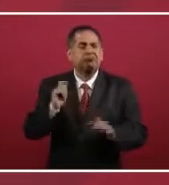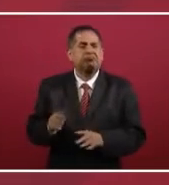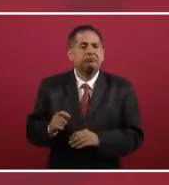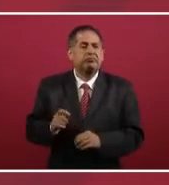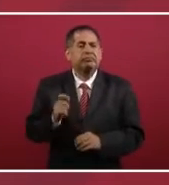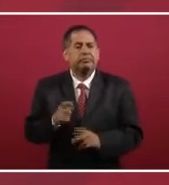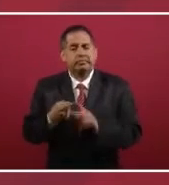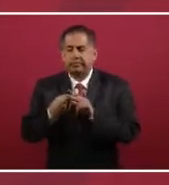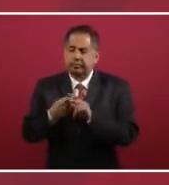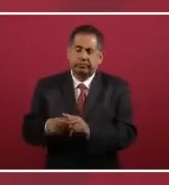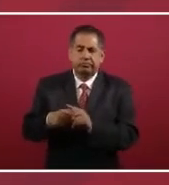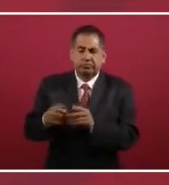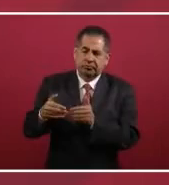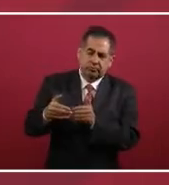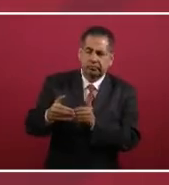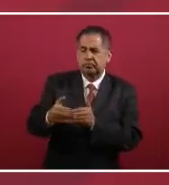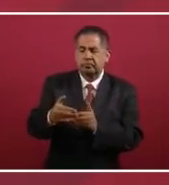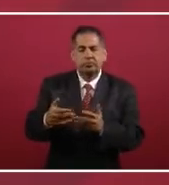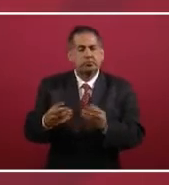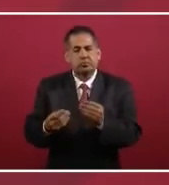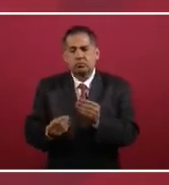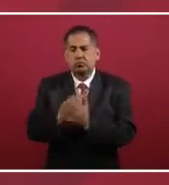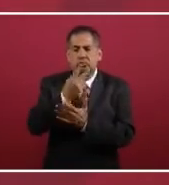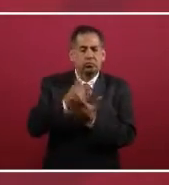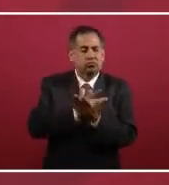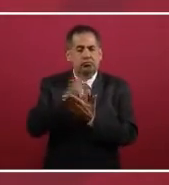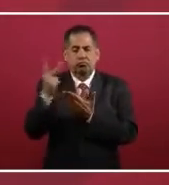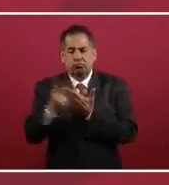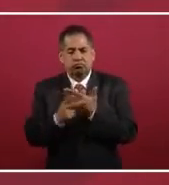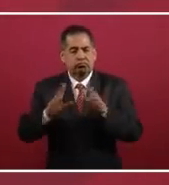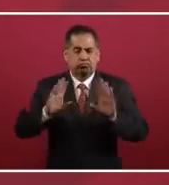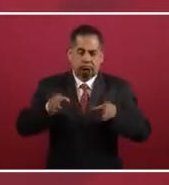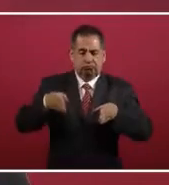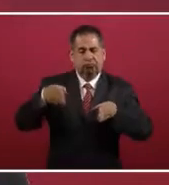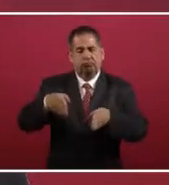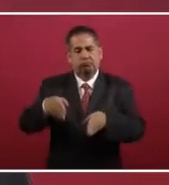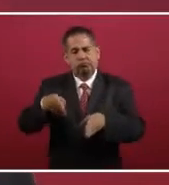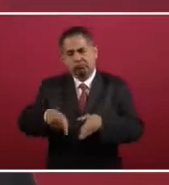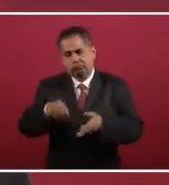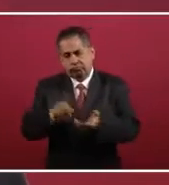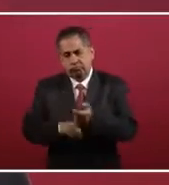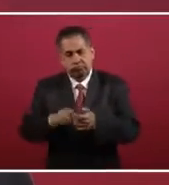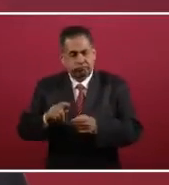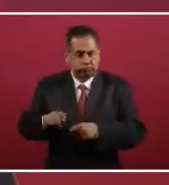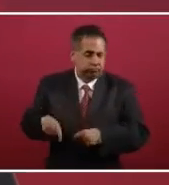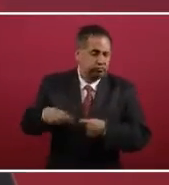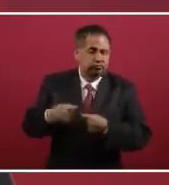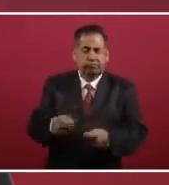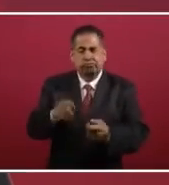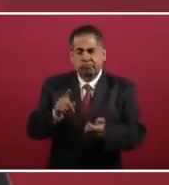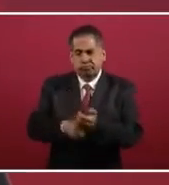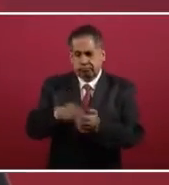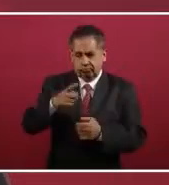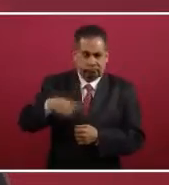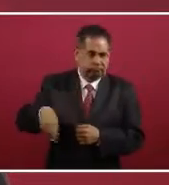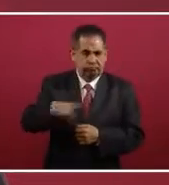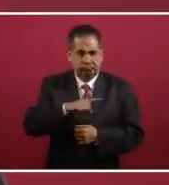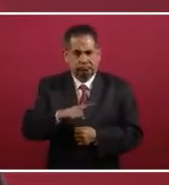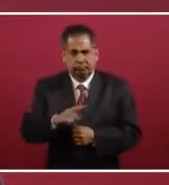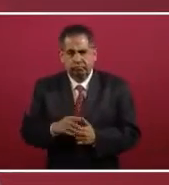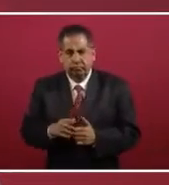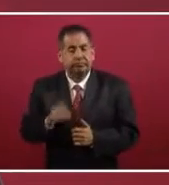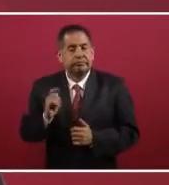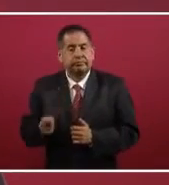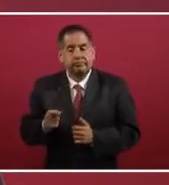iniciar un nuevo programa que consiste en garantizar